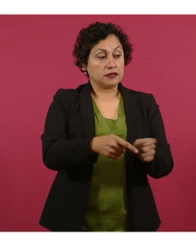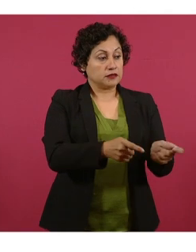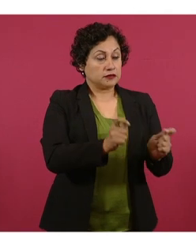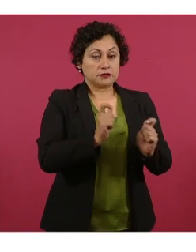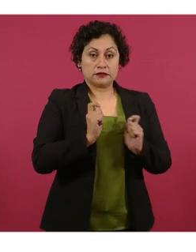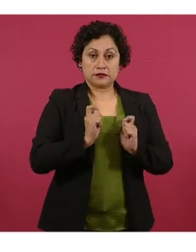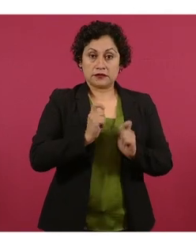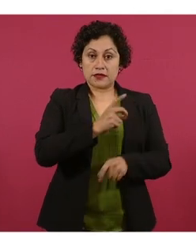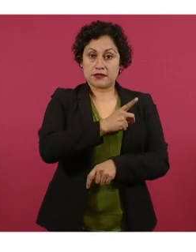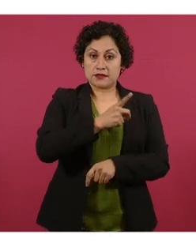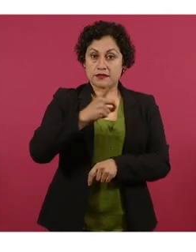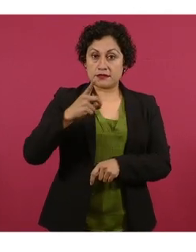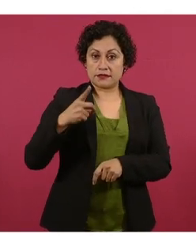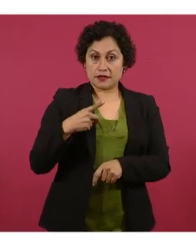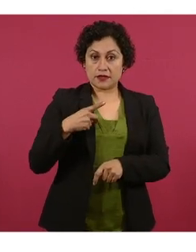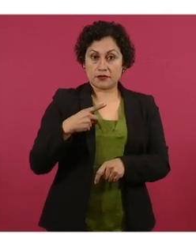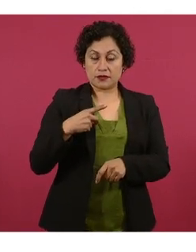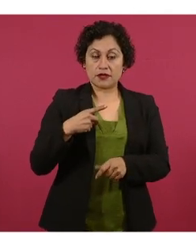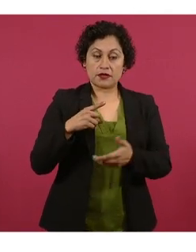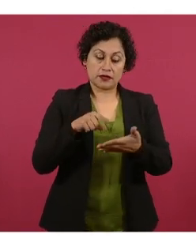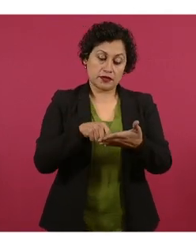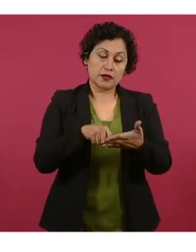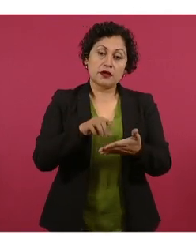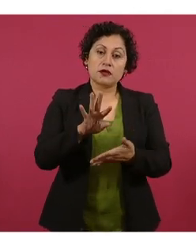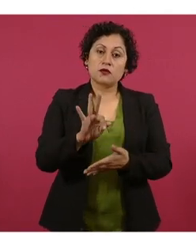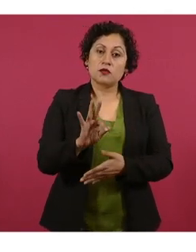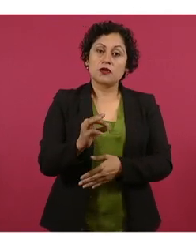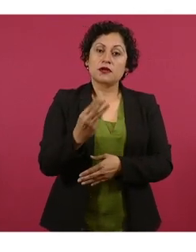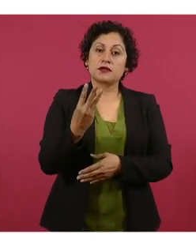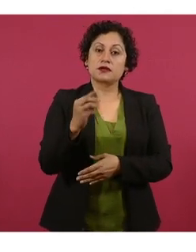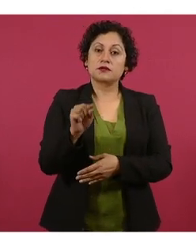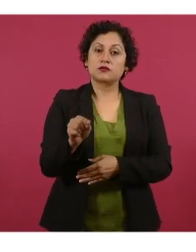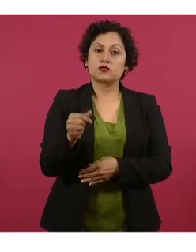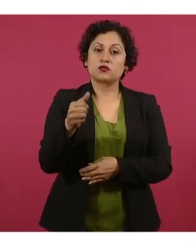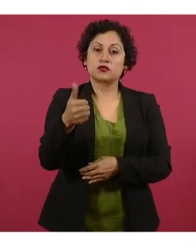con 43.6 del PIB.